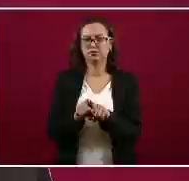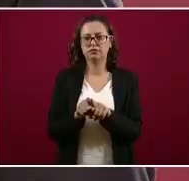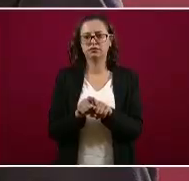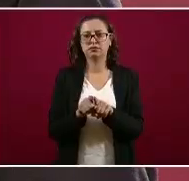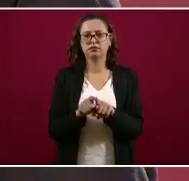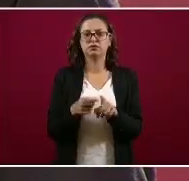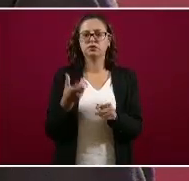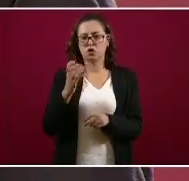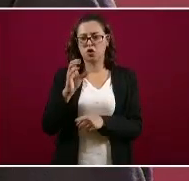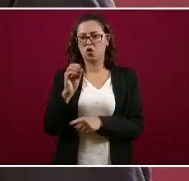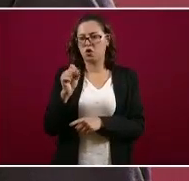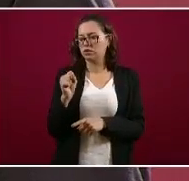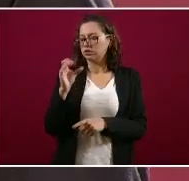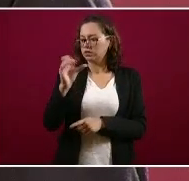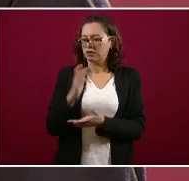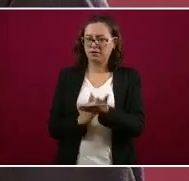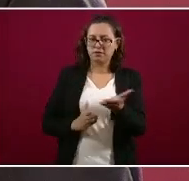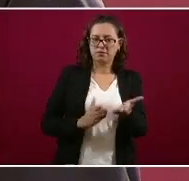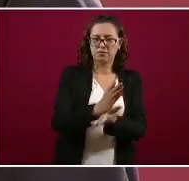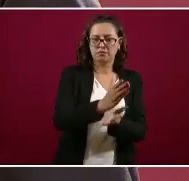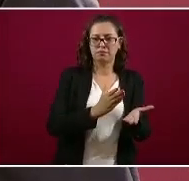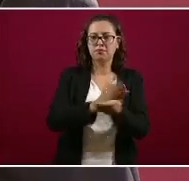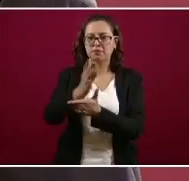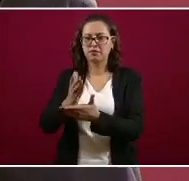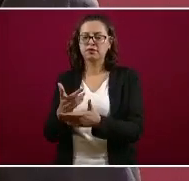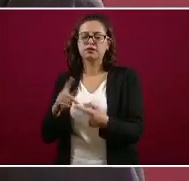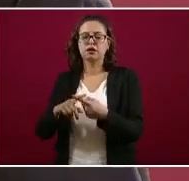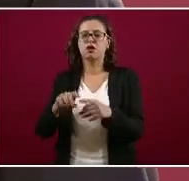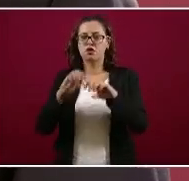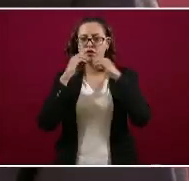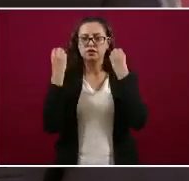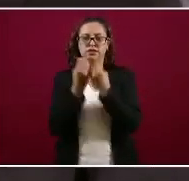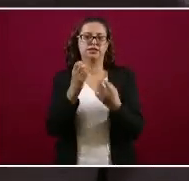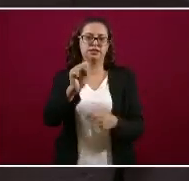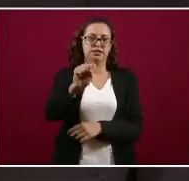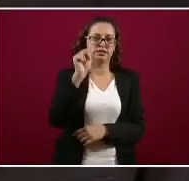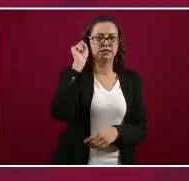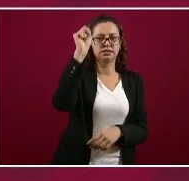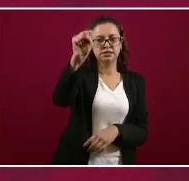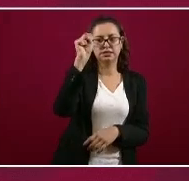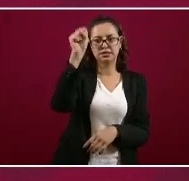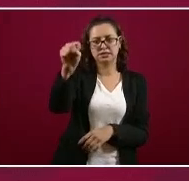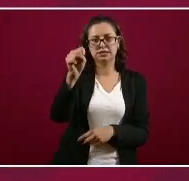organizaciones tanto sindicales como